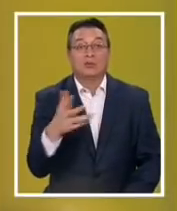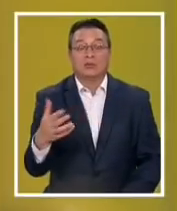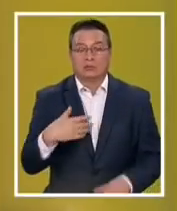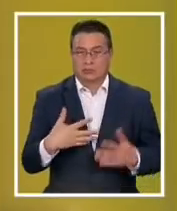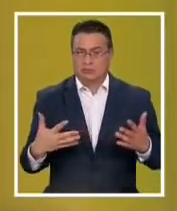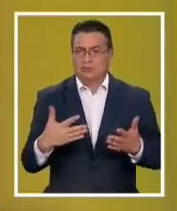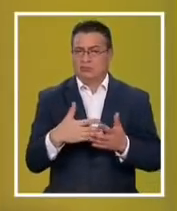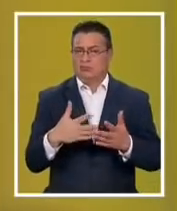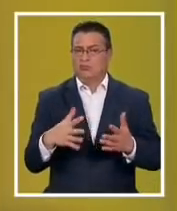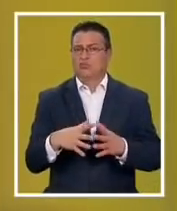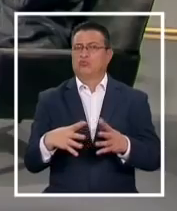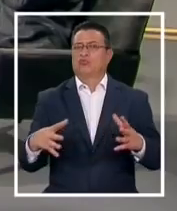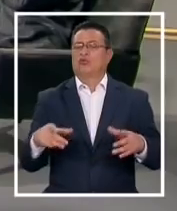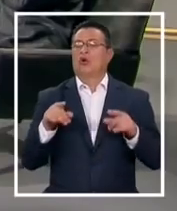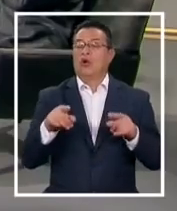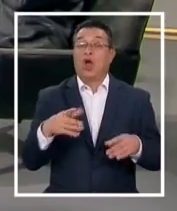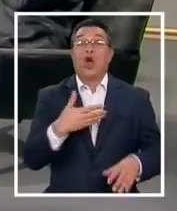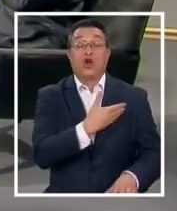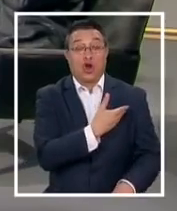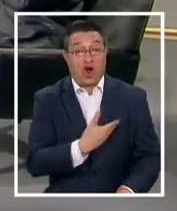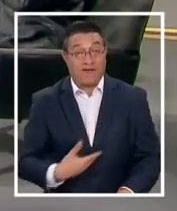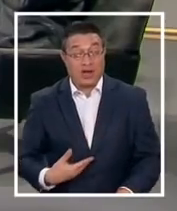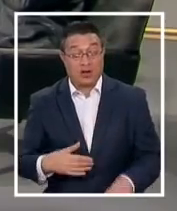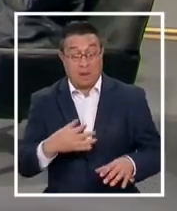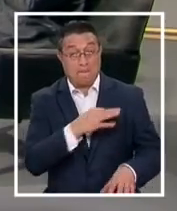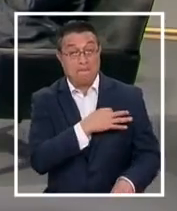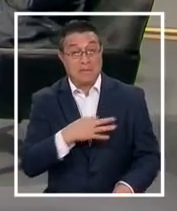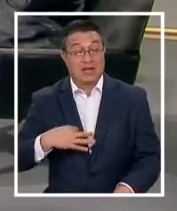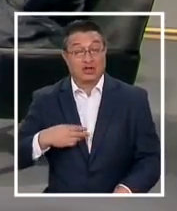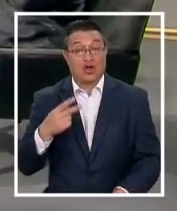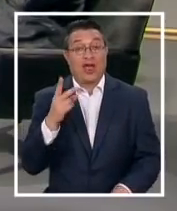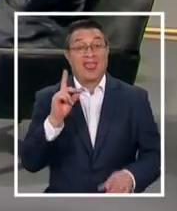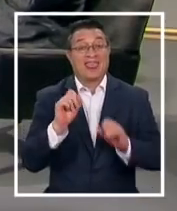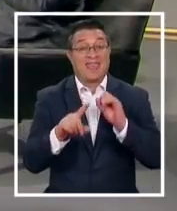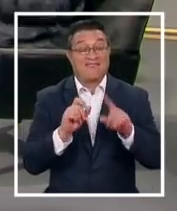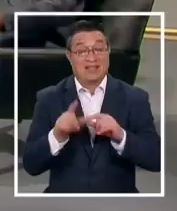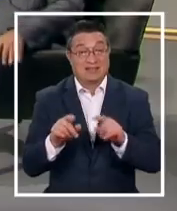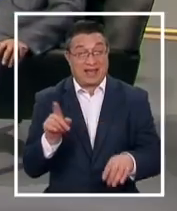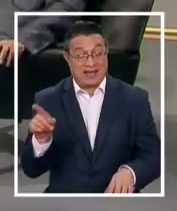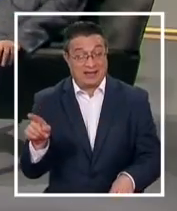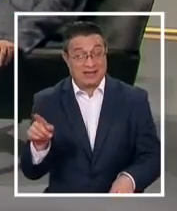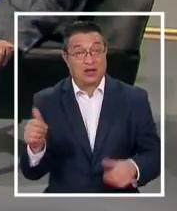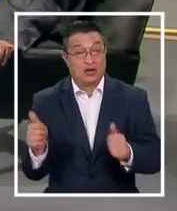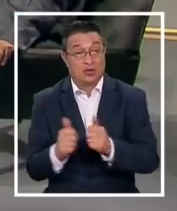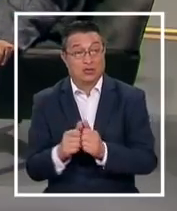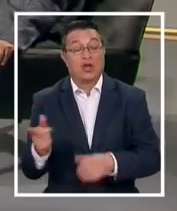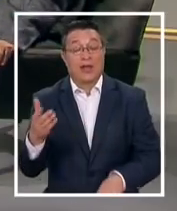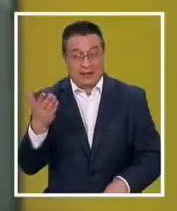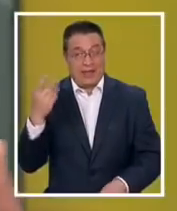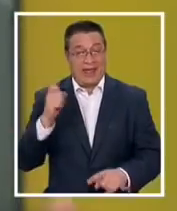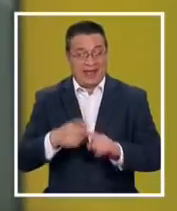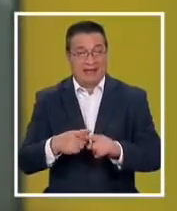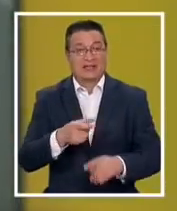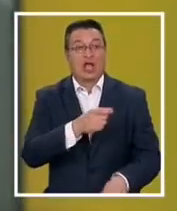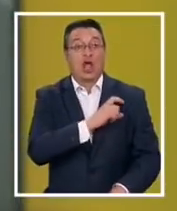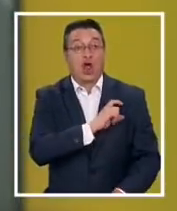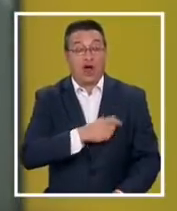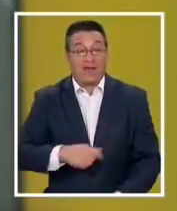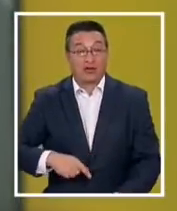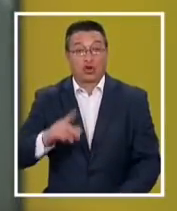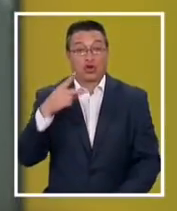unos límites. Y cuando el gobierno, con el ministro de Defensa, Baldo Procuriza, que fue gobernador del